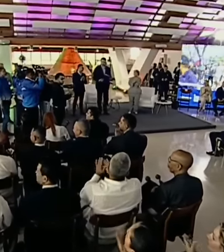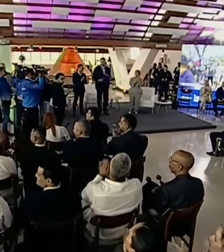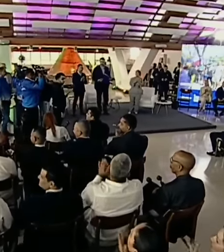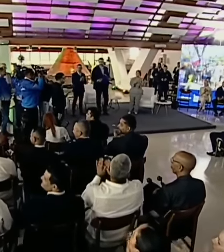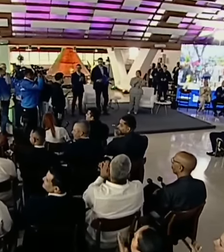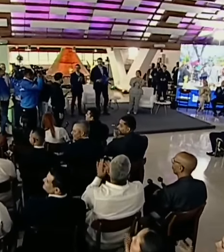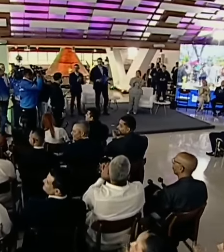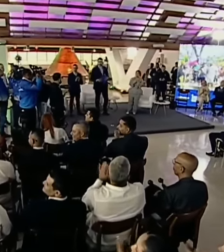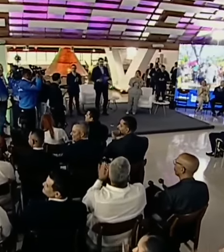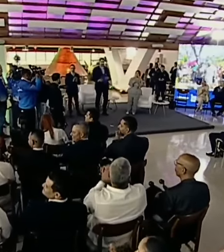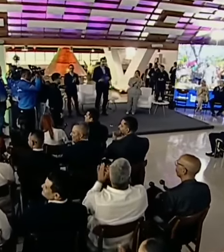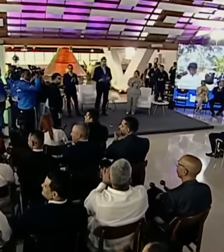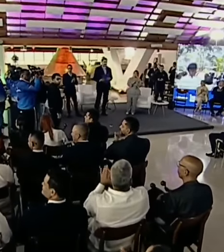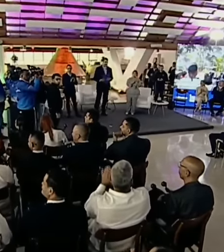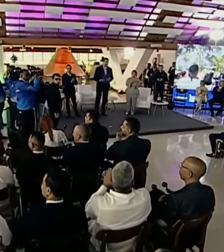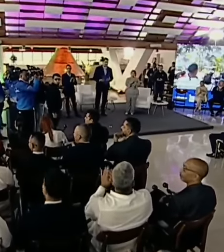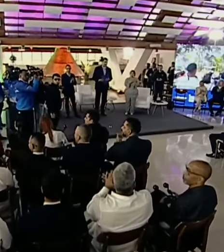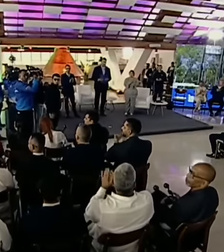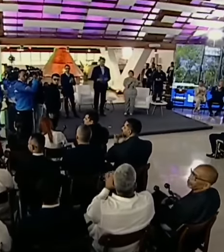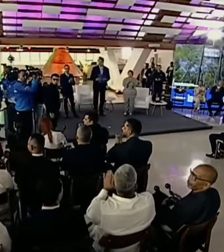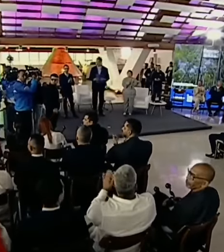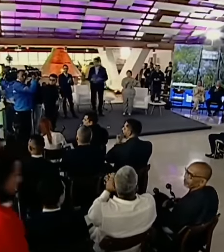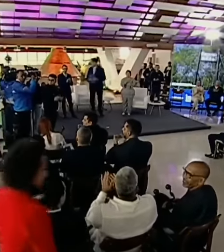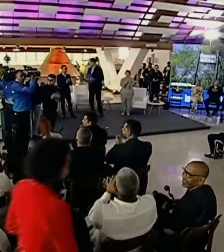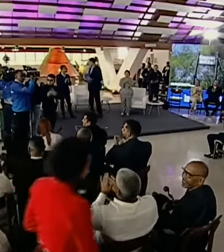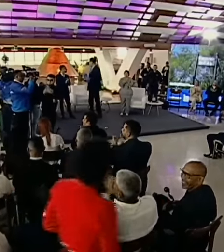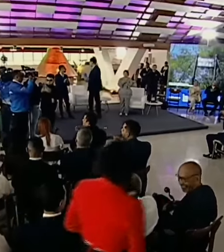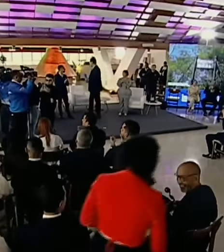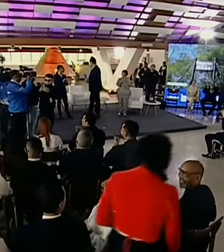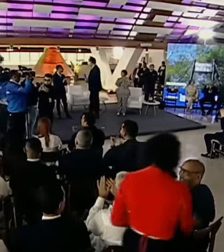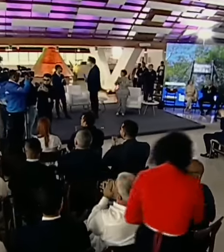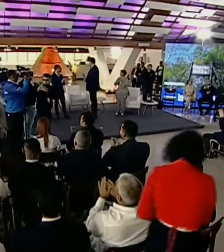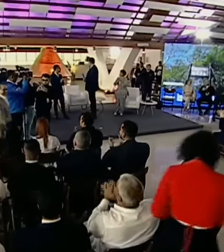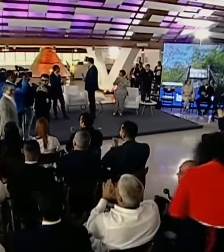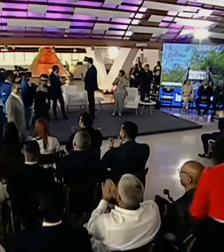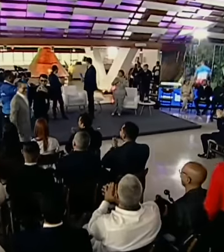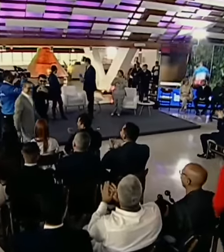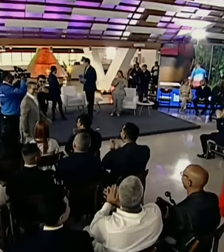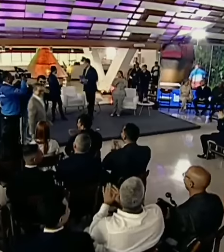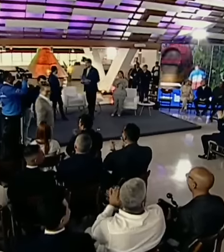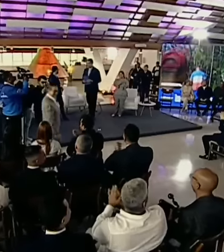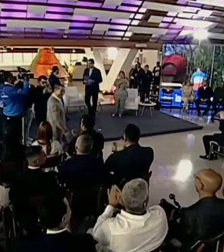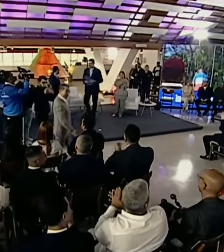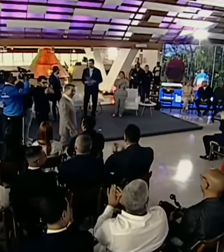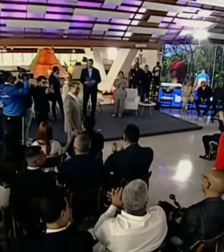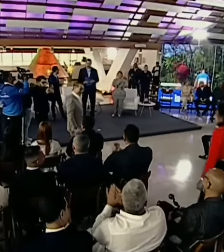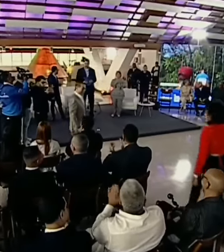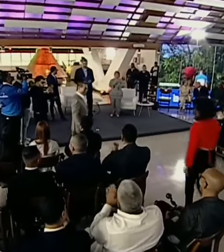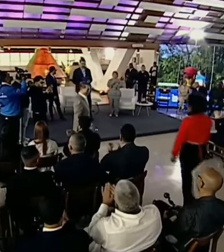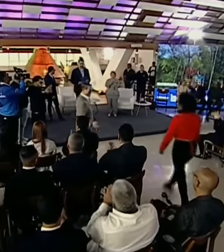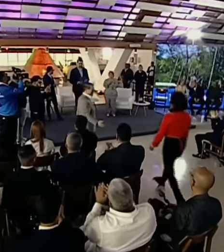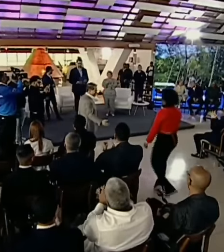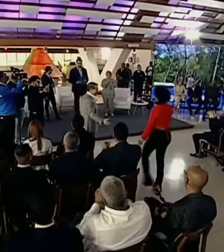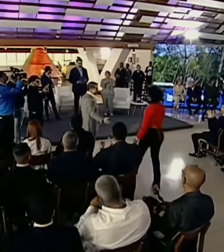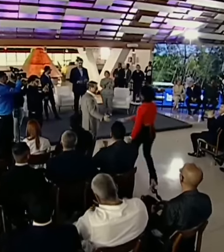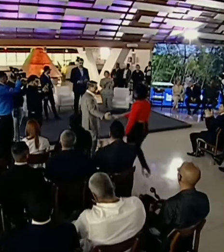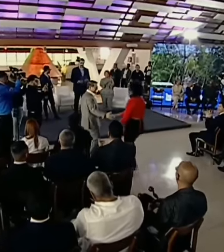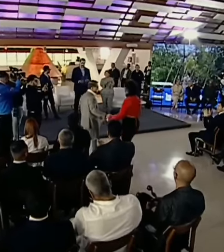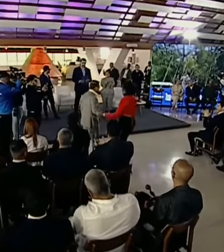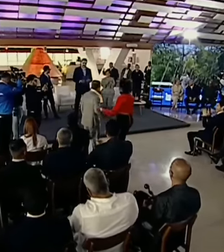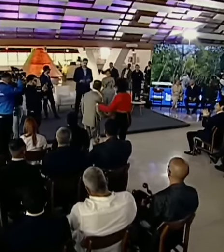de proyectos estado Carabobo. El Mirador Vuelta Canela en el estado Carabobo está